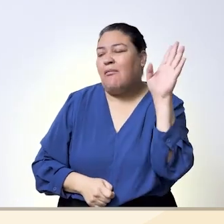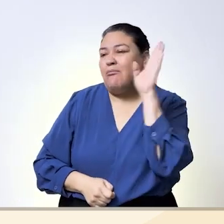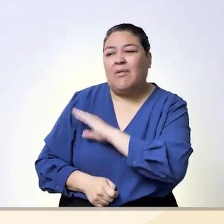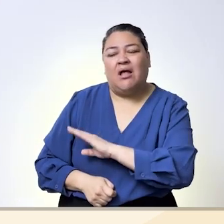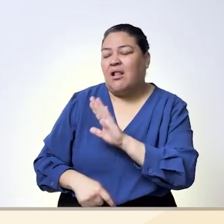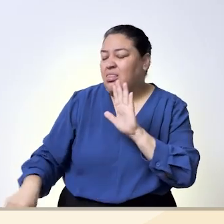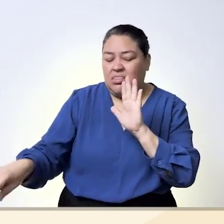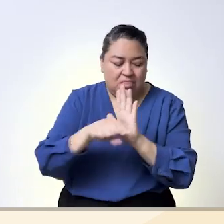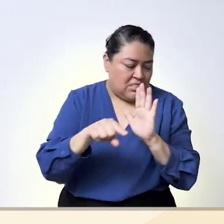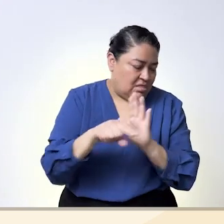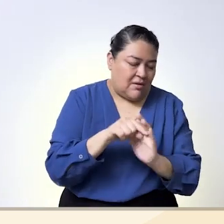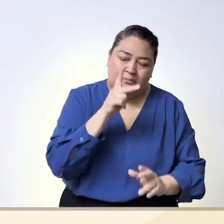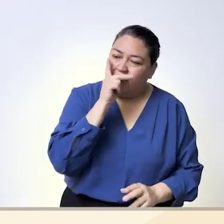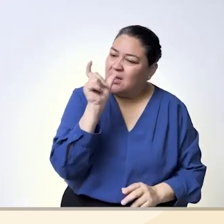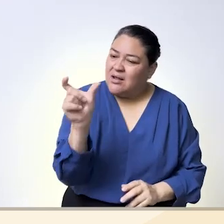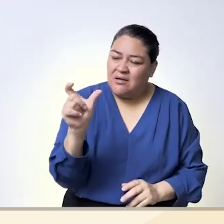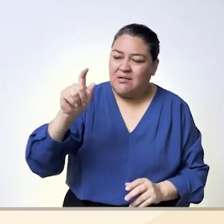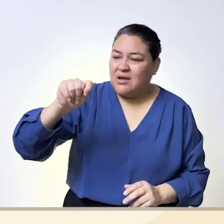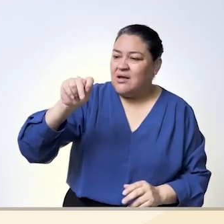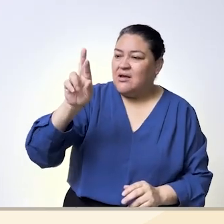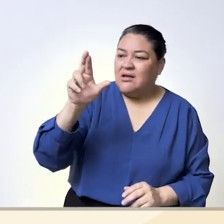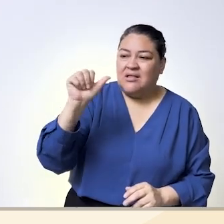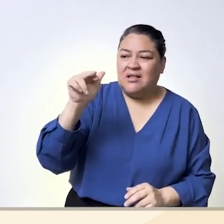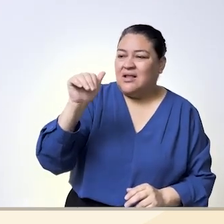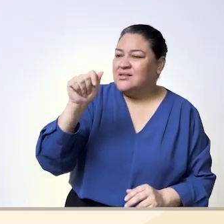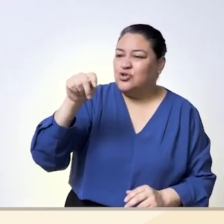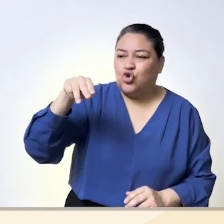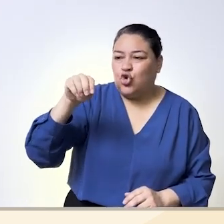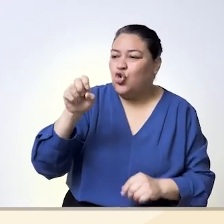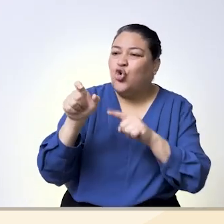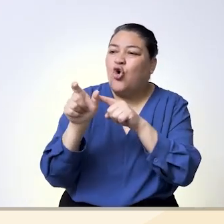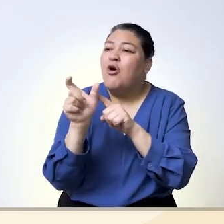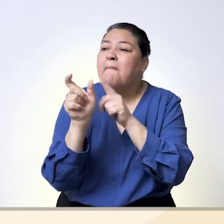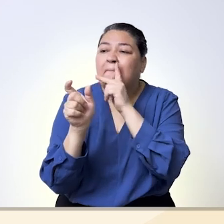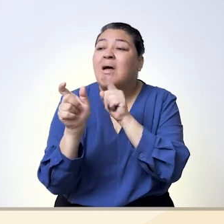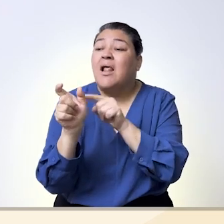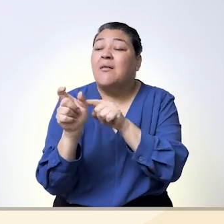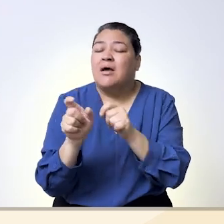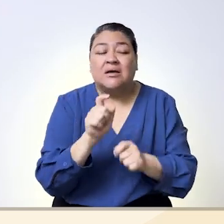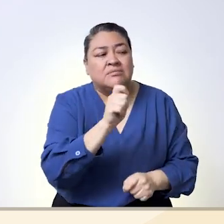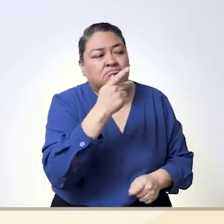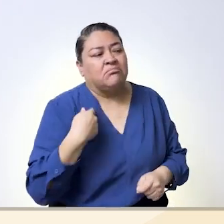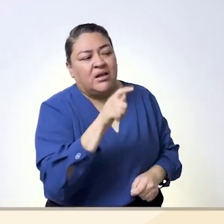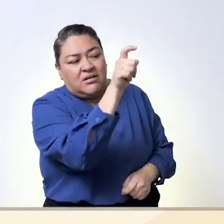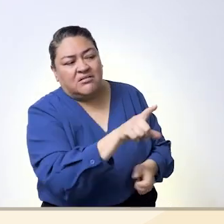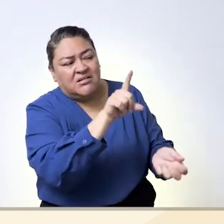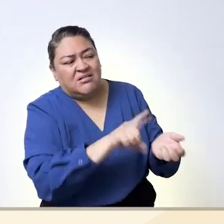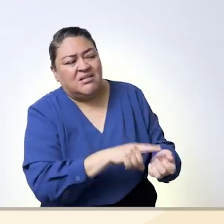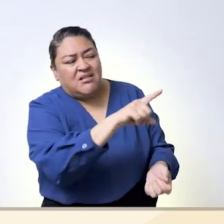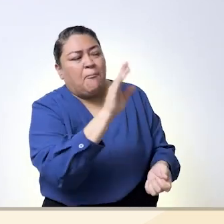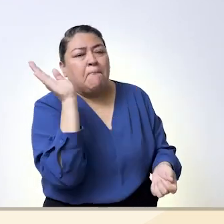te etiqueta a negativo. O sea, la palabra trastorno hace referencia como a que estás